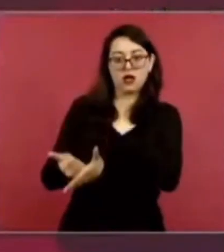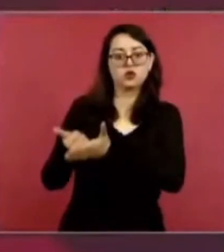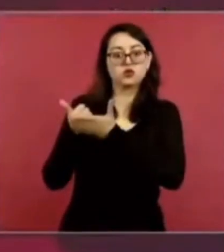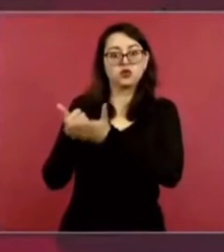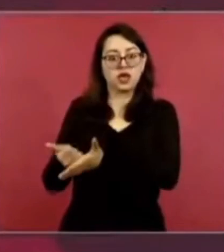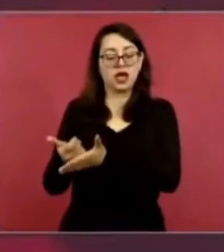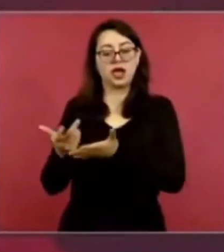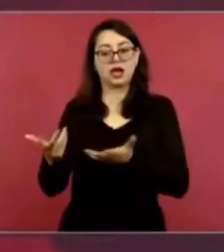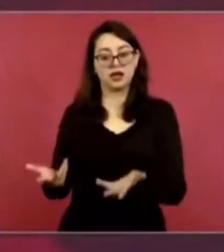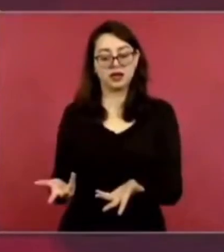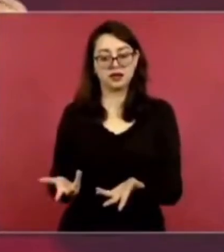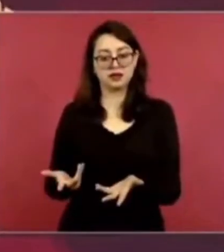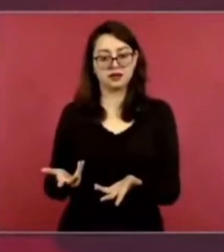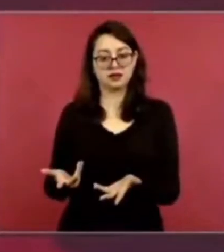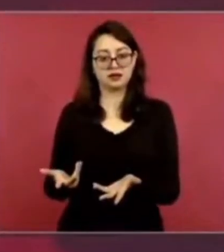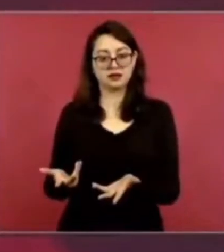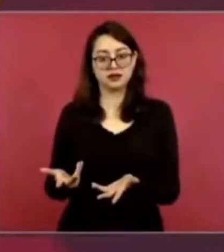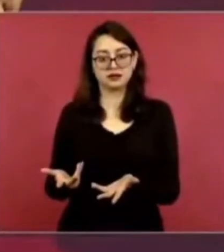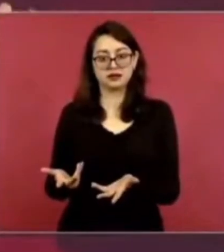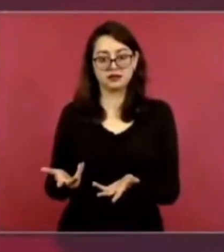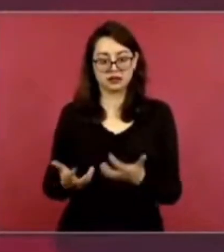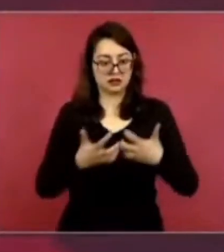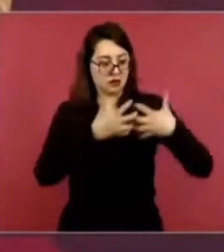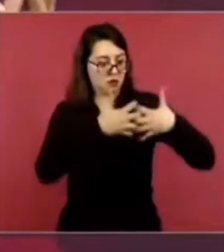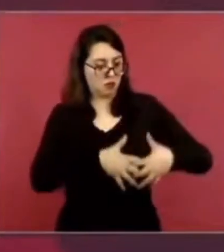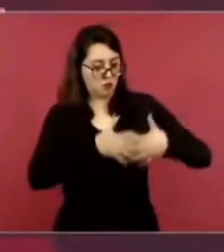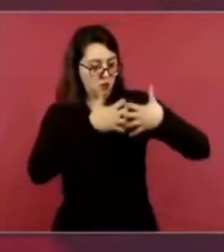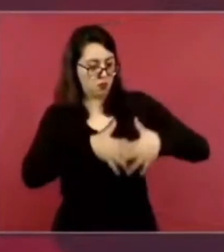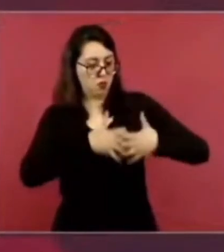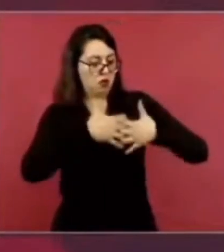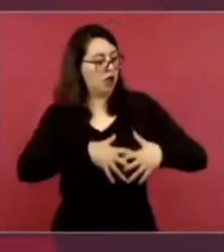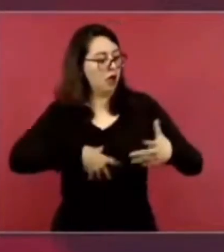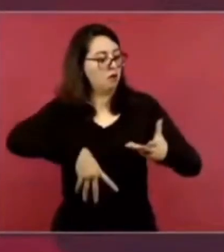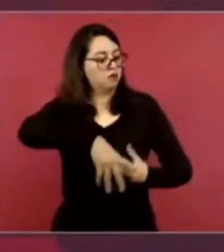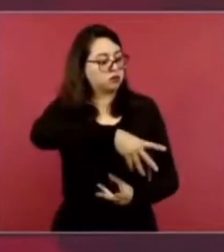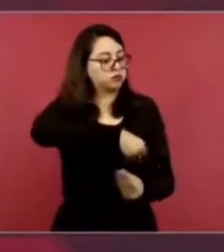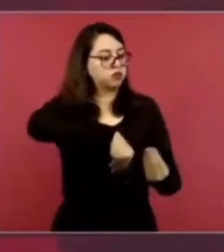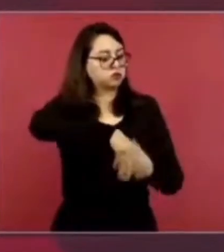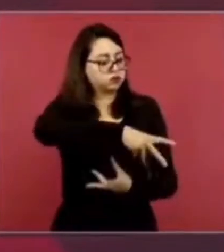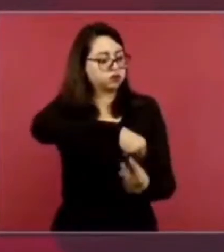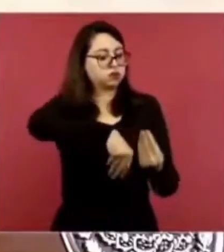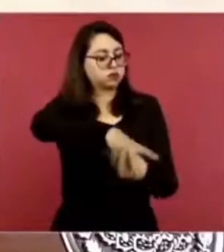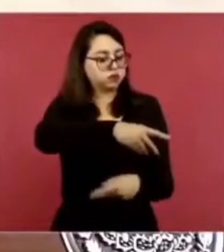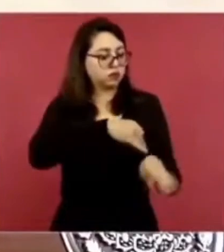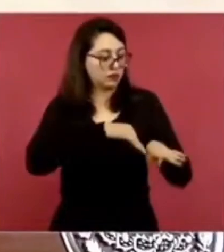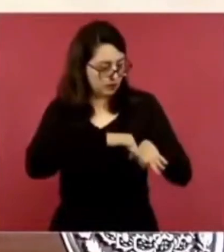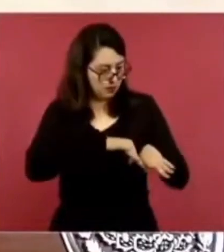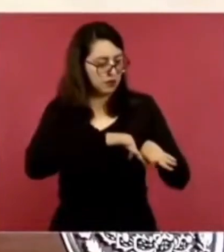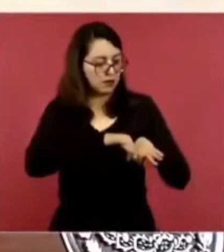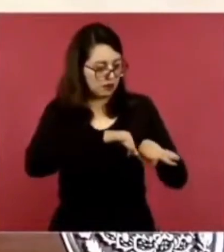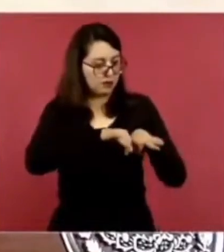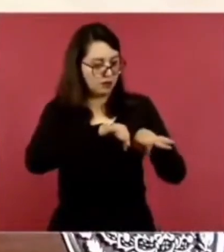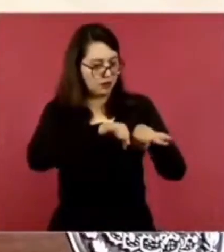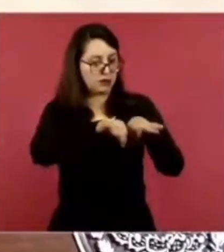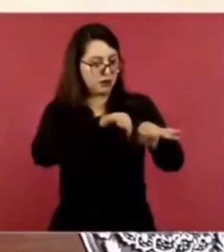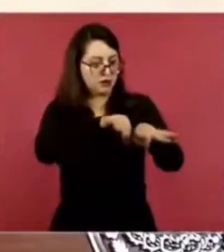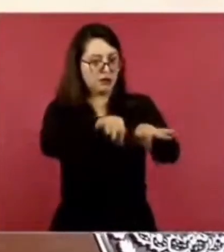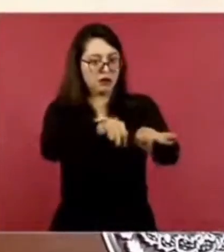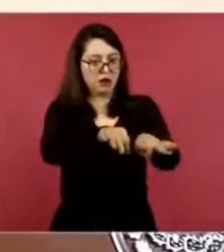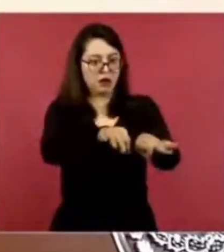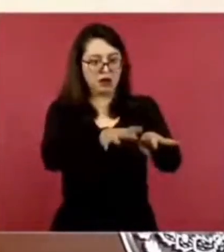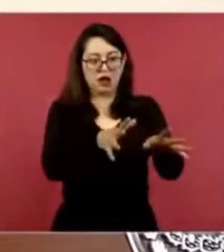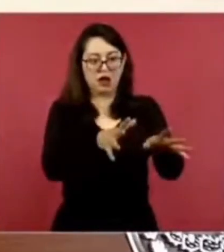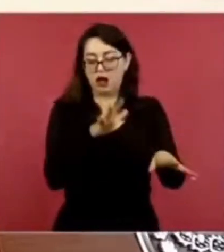ingresen al proceso productivo formal, porque claro que trabajan, nada más que en